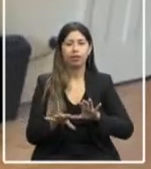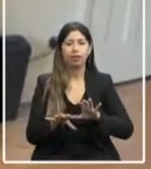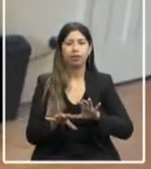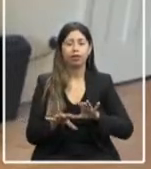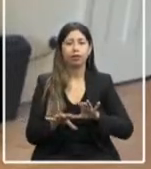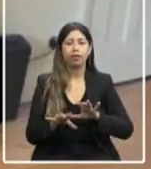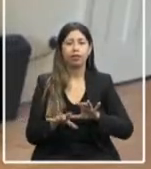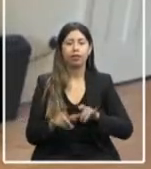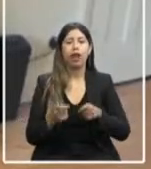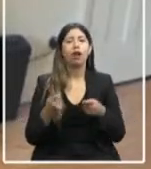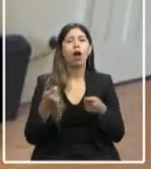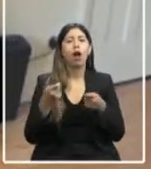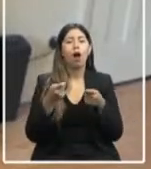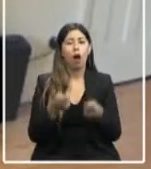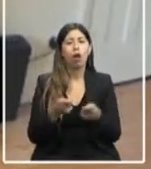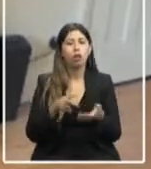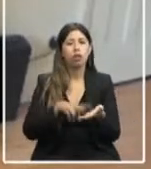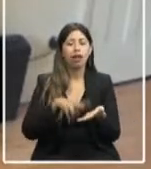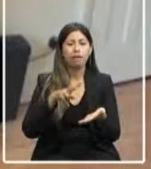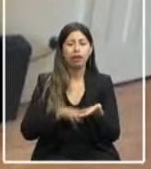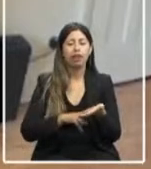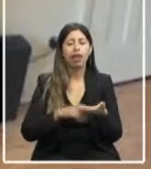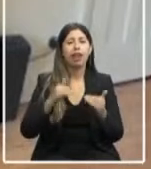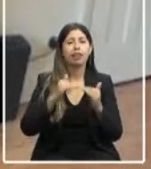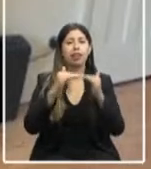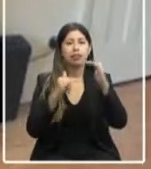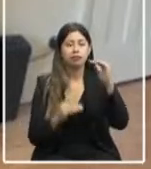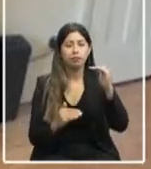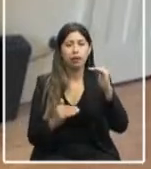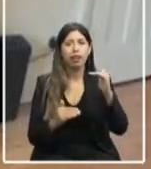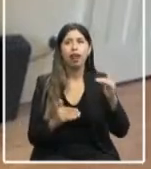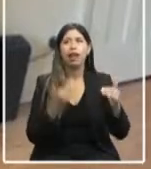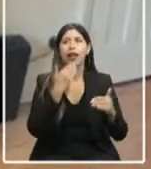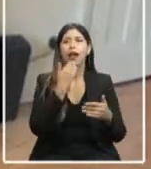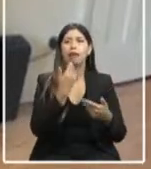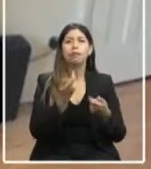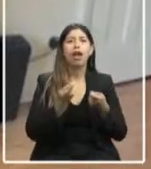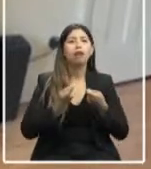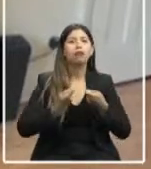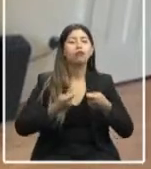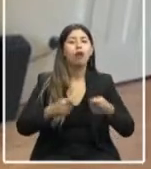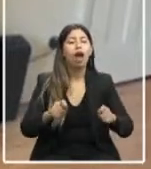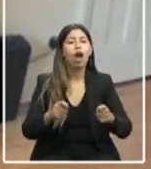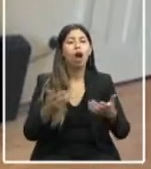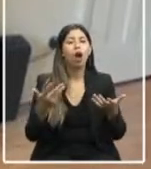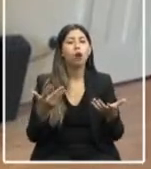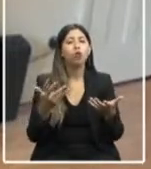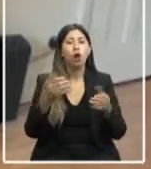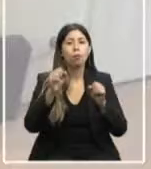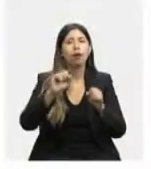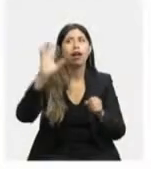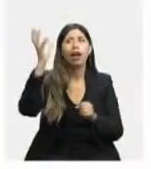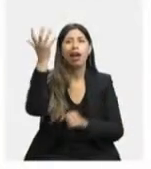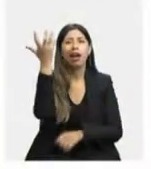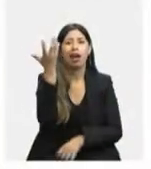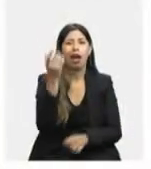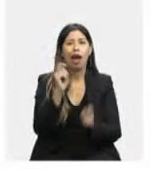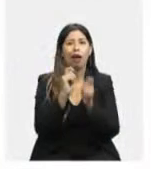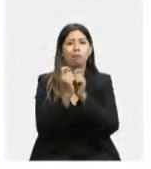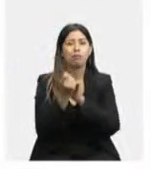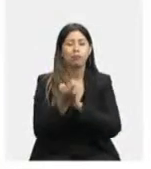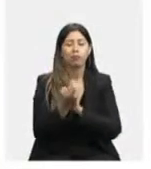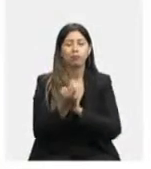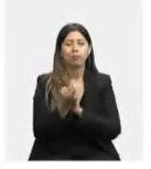el costo real que va a tener la desigualdad, el costo real que puede tener el cambio climático, etc. Una de las cosas